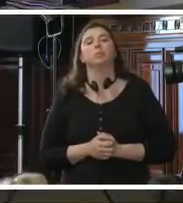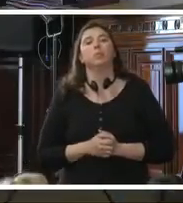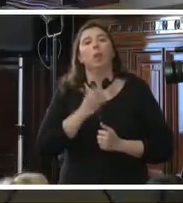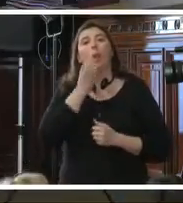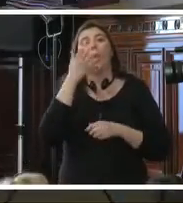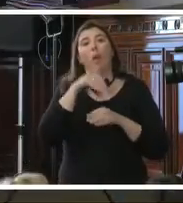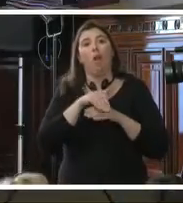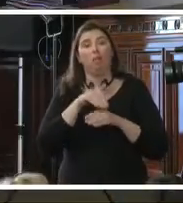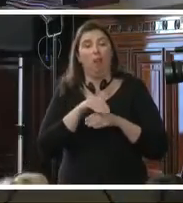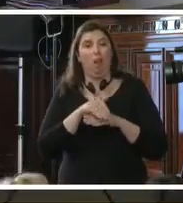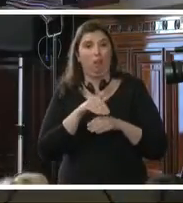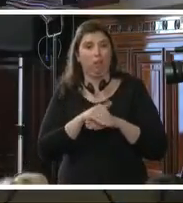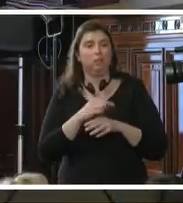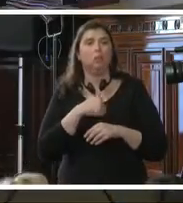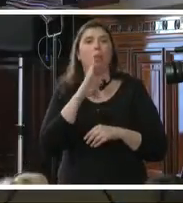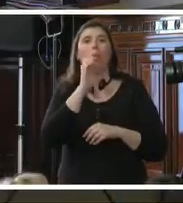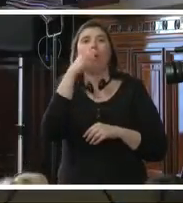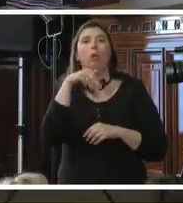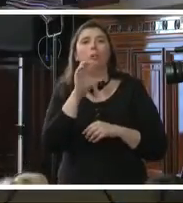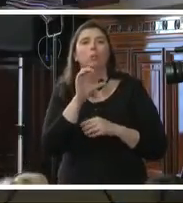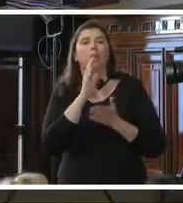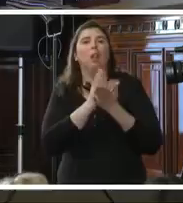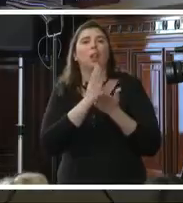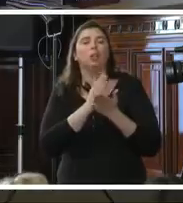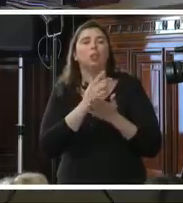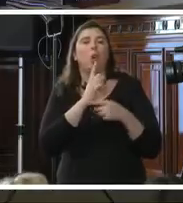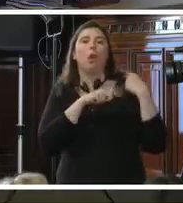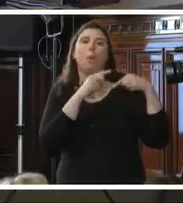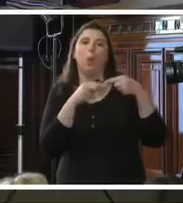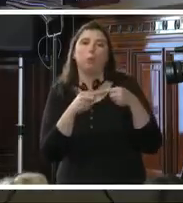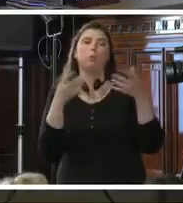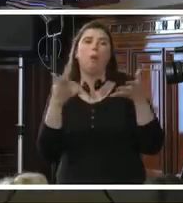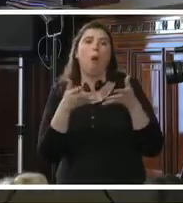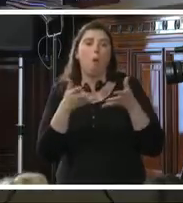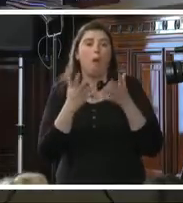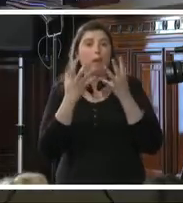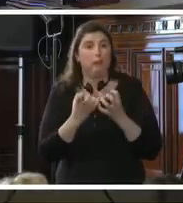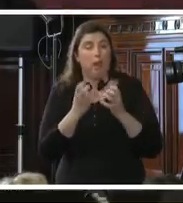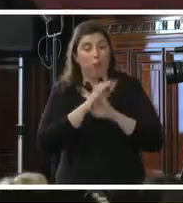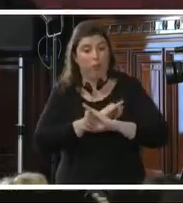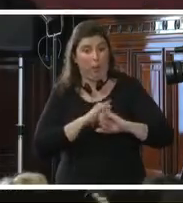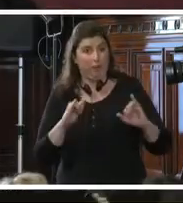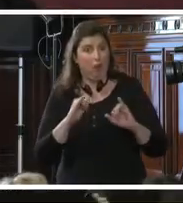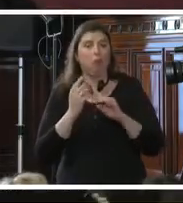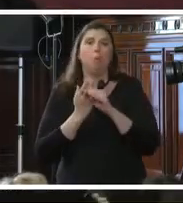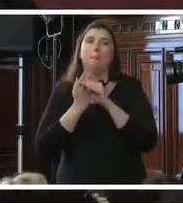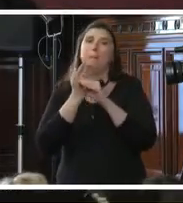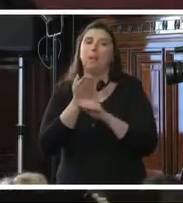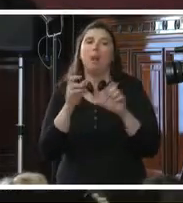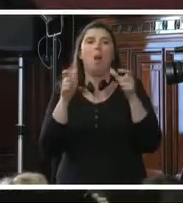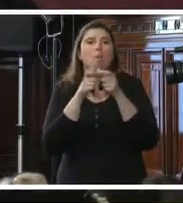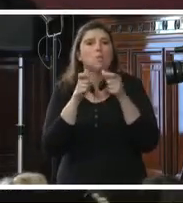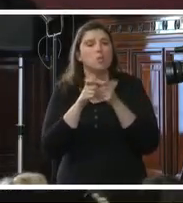Buenas tardes, Alicia Pons del Centro de Derechos Reproductivos. Ahora quisiéramos cerrar nuestra intervención con un breve petitorio a la Honorable